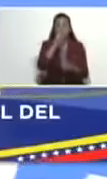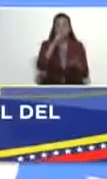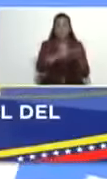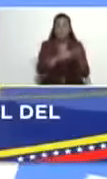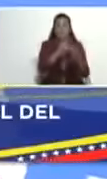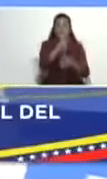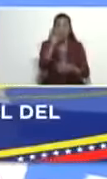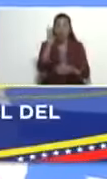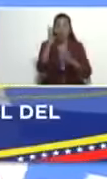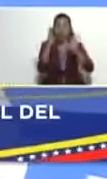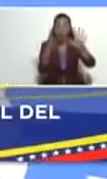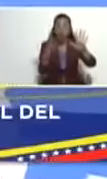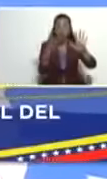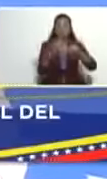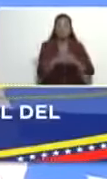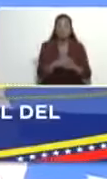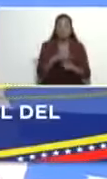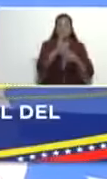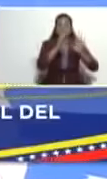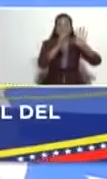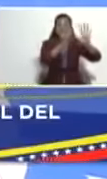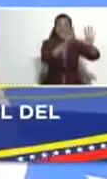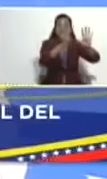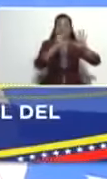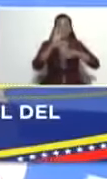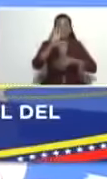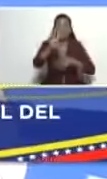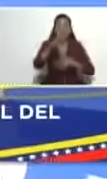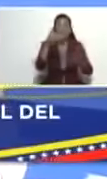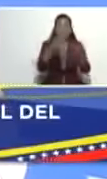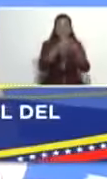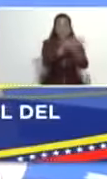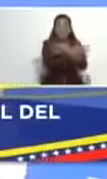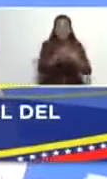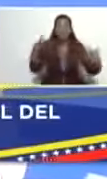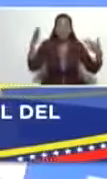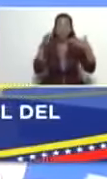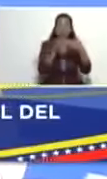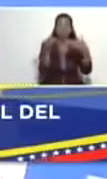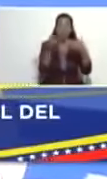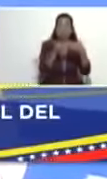2008 65 mil millones de dólares,